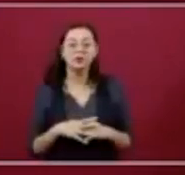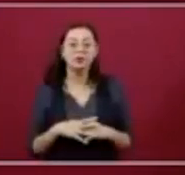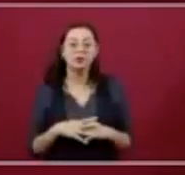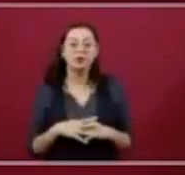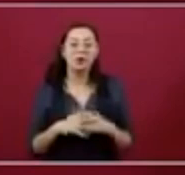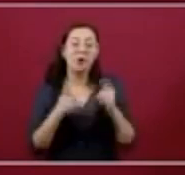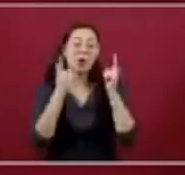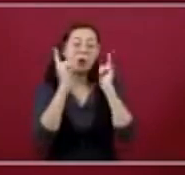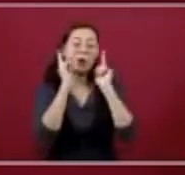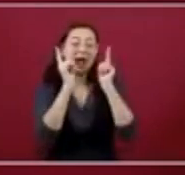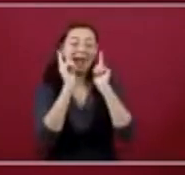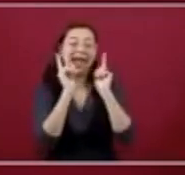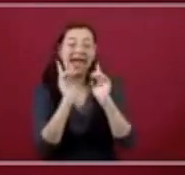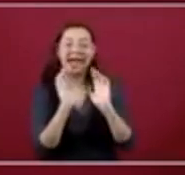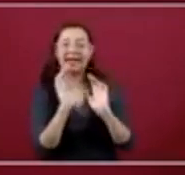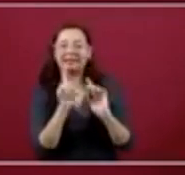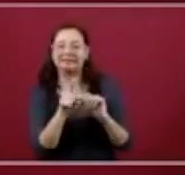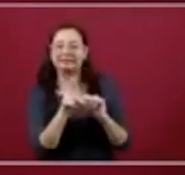puede cambiar